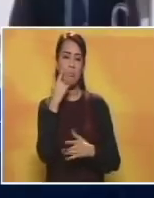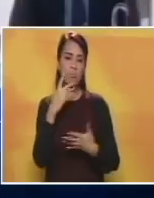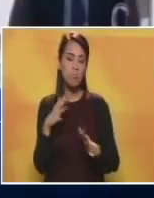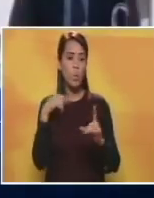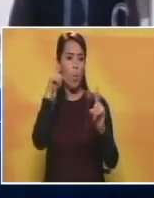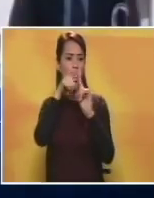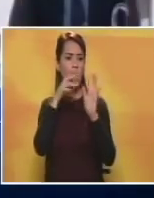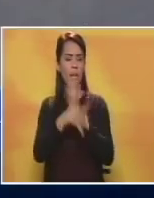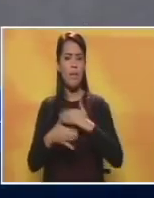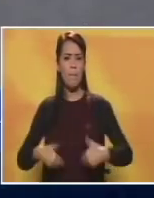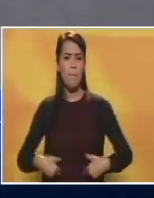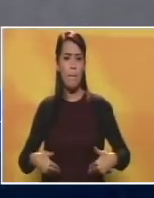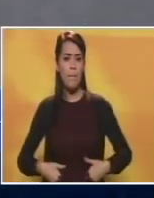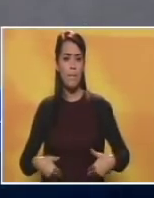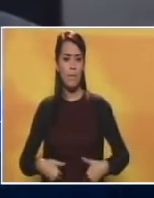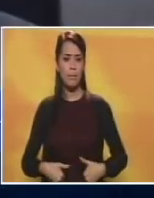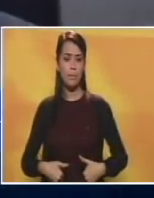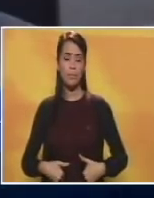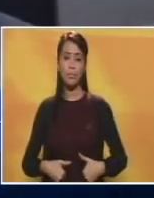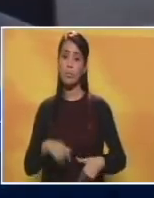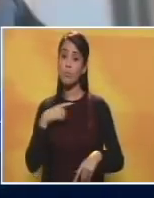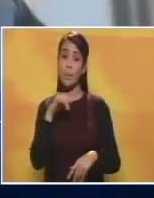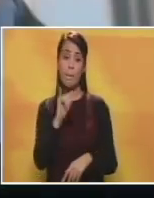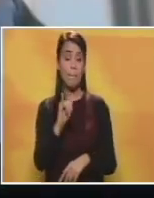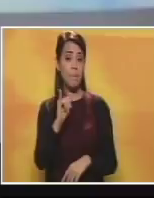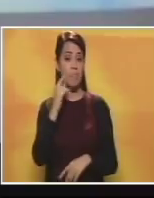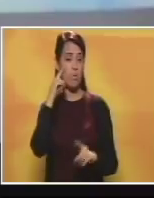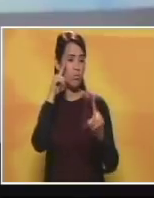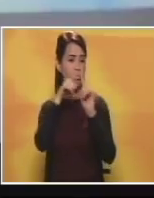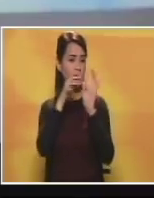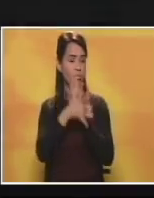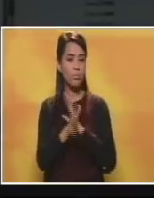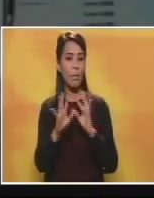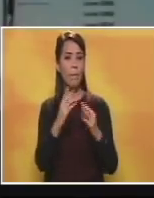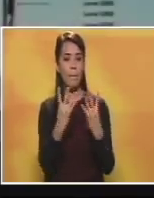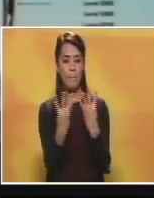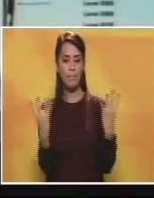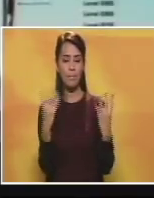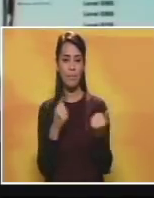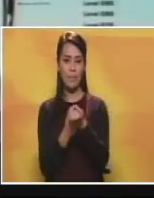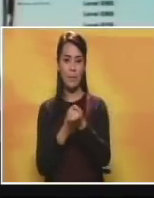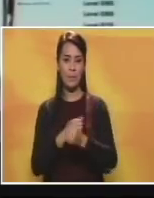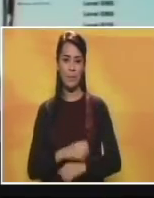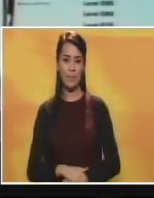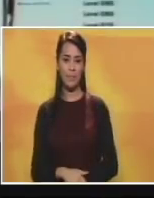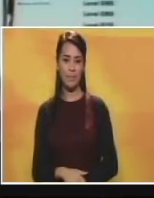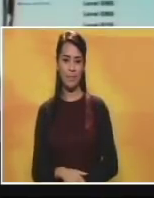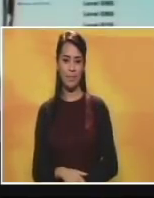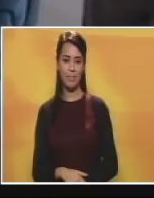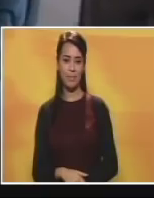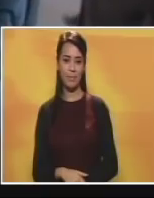objetivo desde que luchaba en mercados sigue siendo el mismo: poner primero al público.